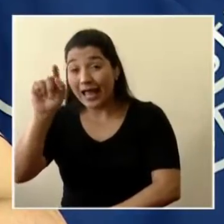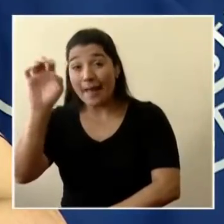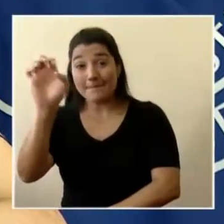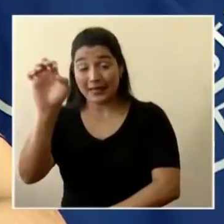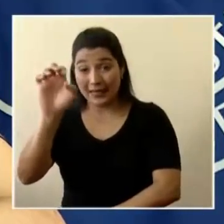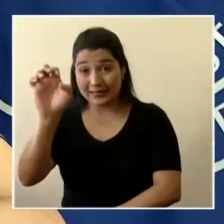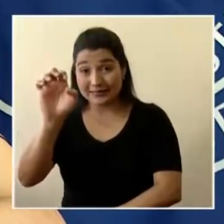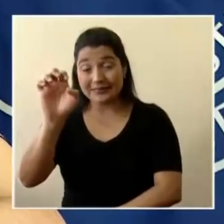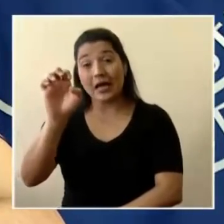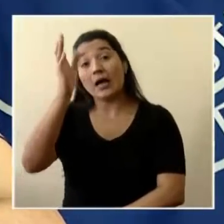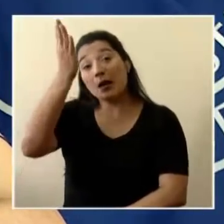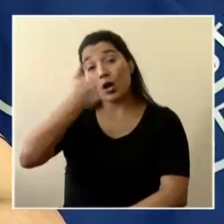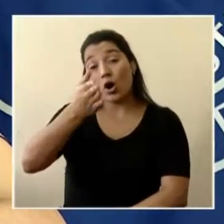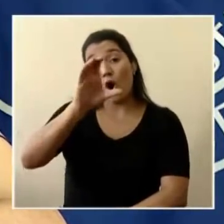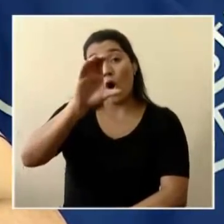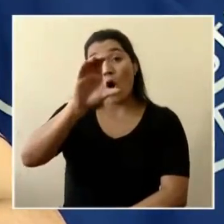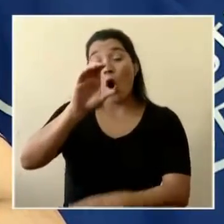emergencia